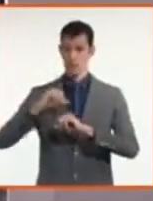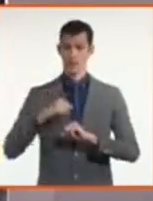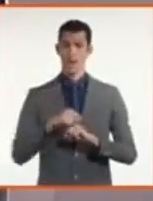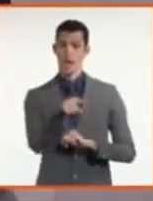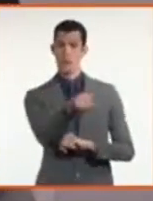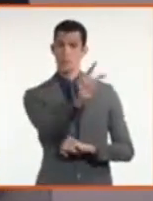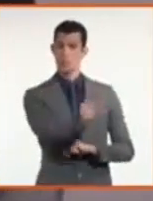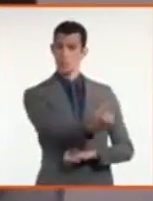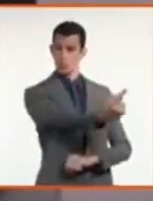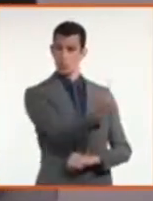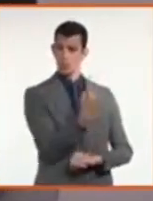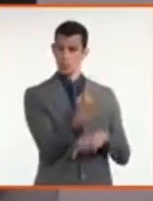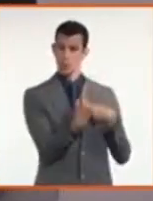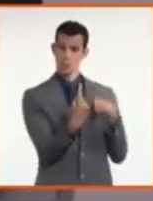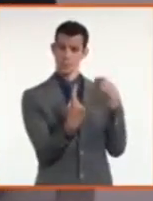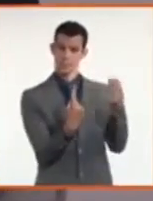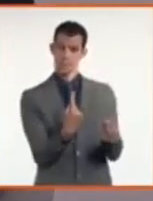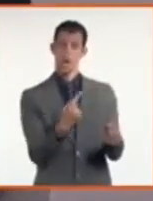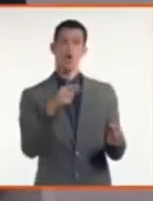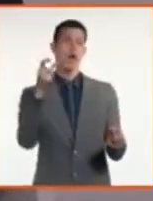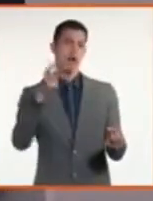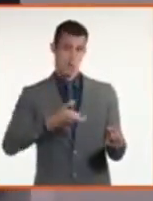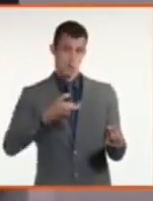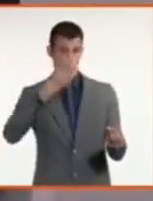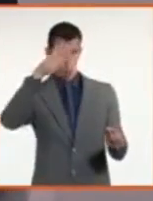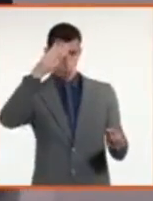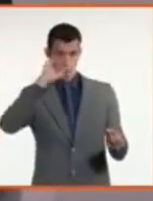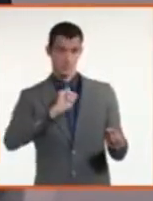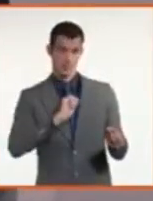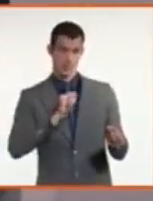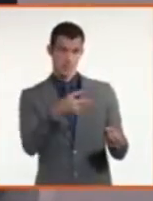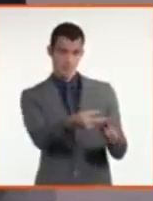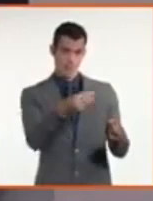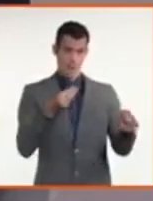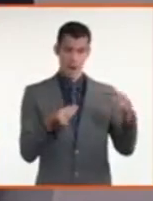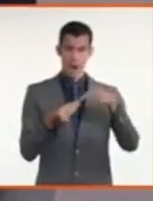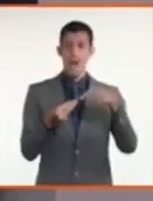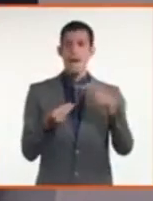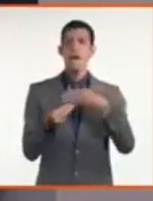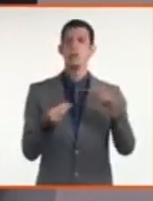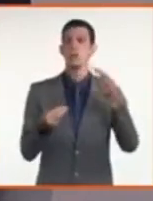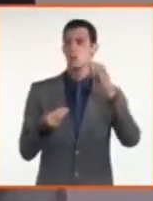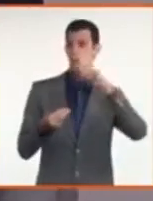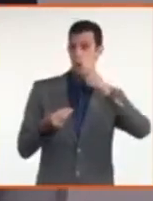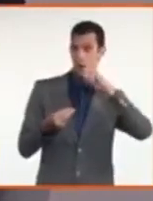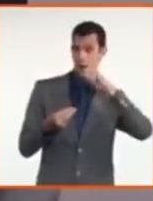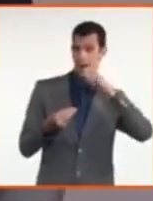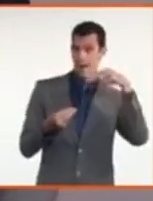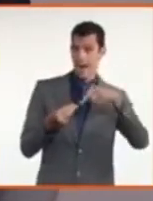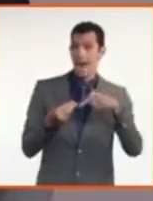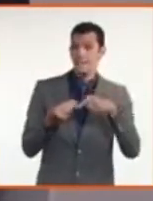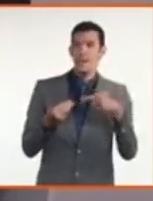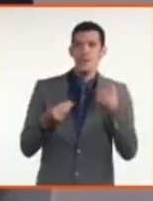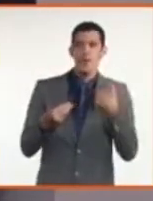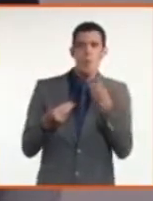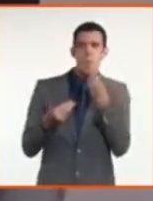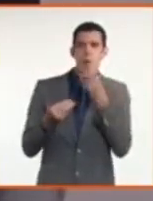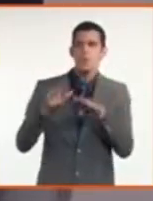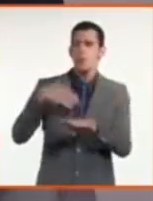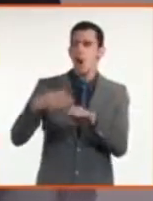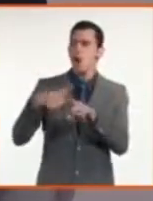tu pagas por un dólar en efectivo 120 pesos vamos a cerrar el número bueno bueno están las comisiones los descuentos